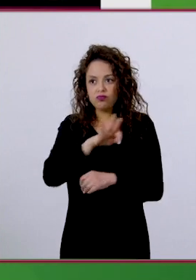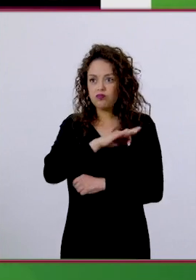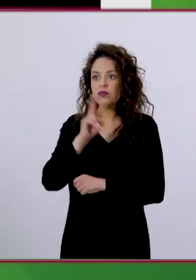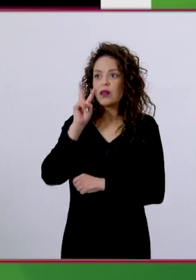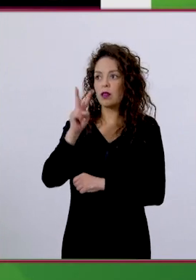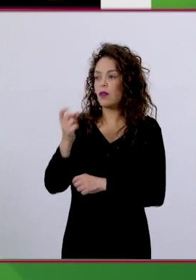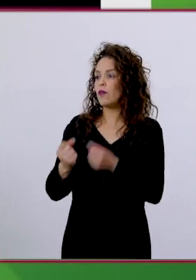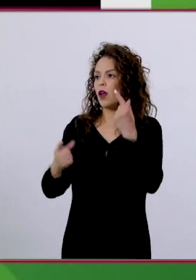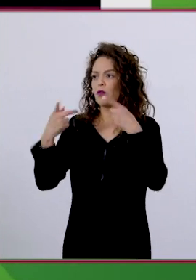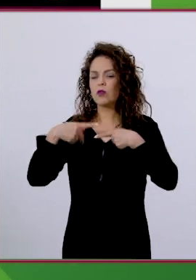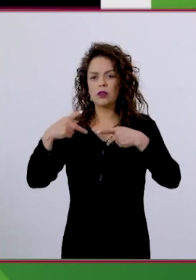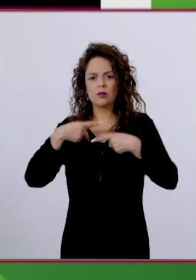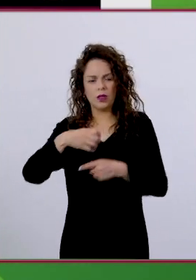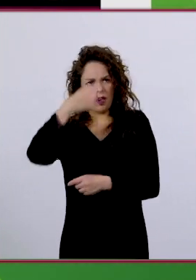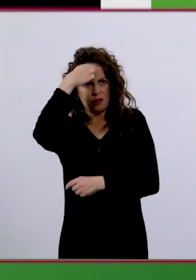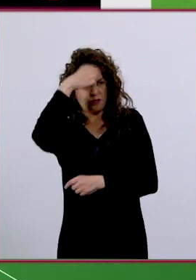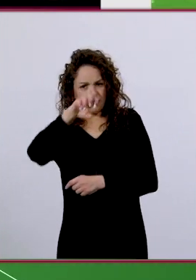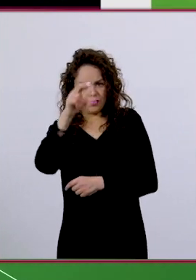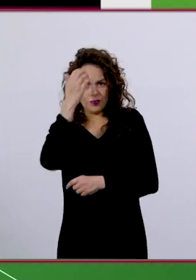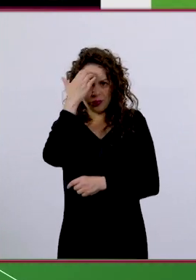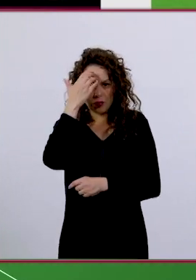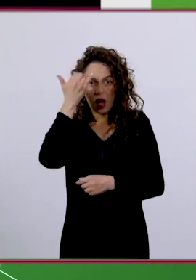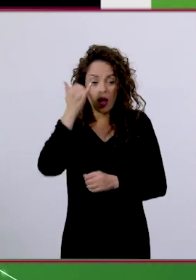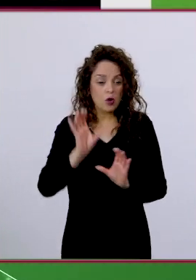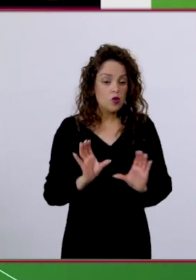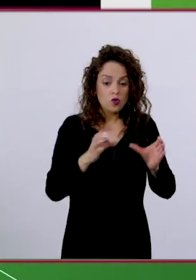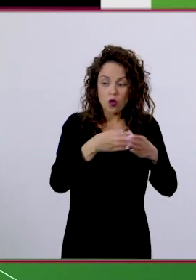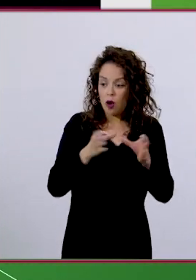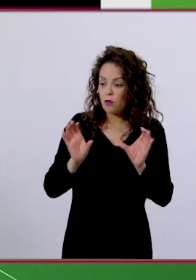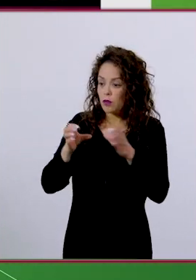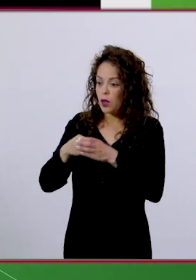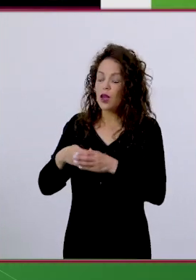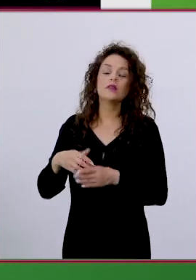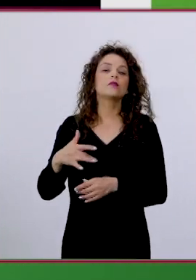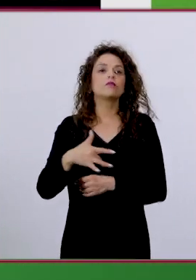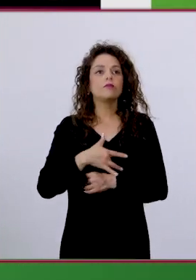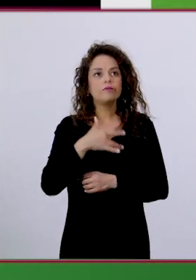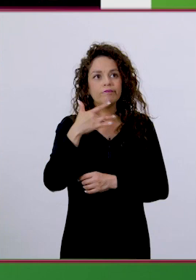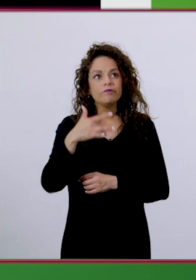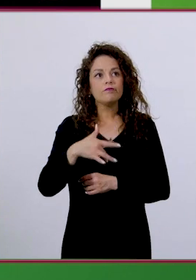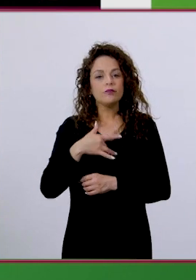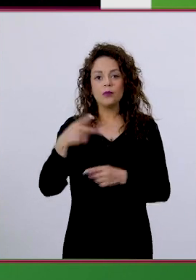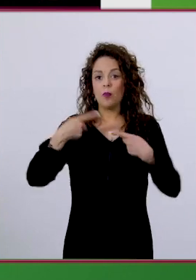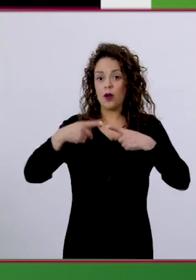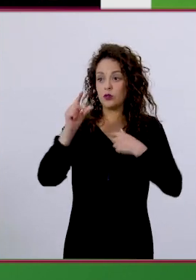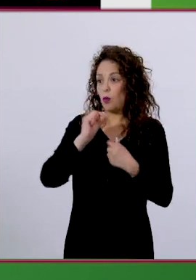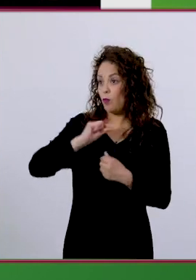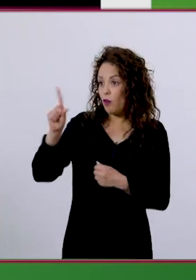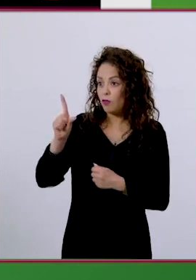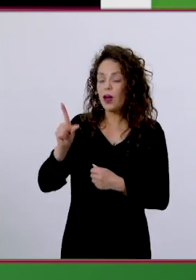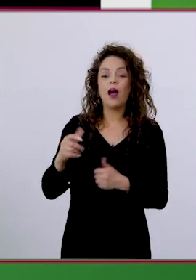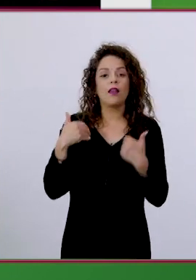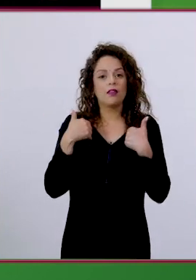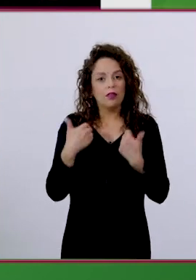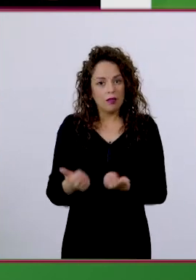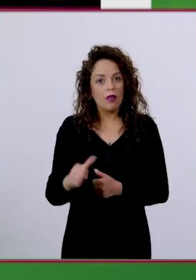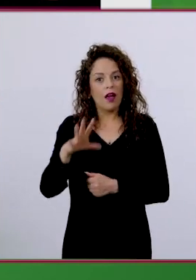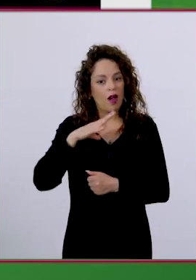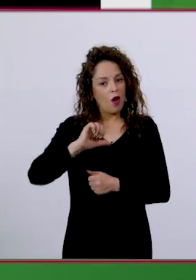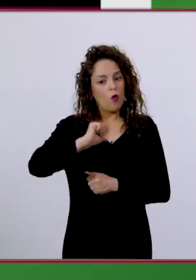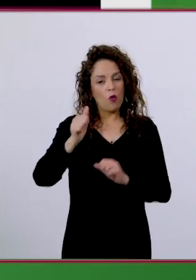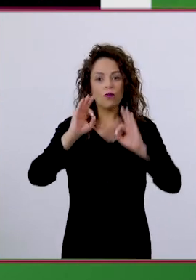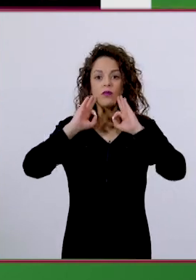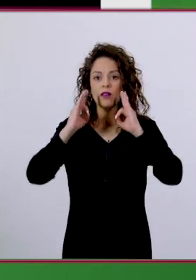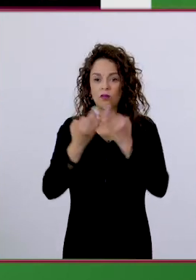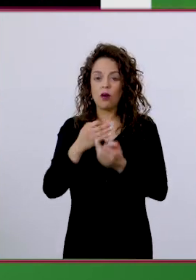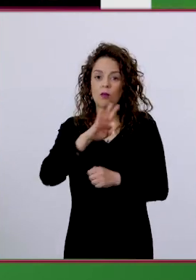así como sensibilizar a comunidades y a profesionales para pensar en otras formas de hacer arquitectura, con la